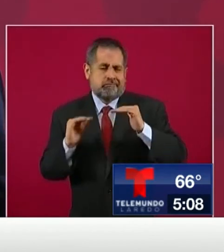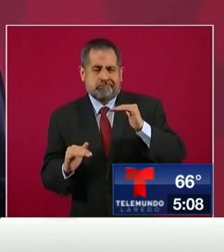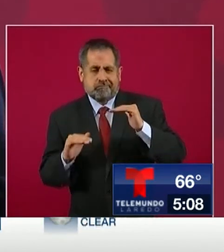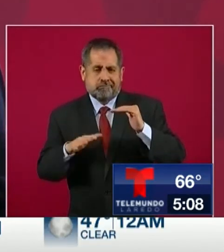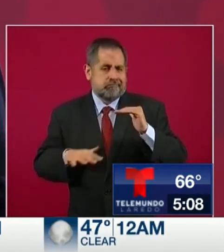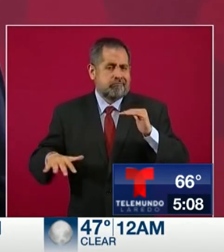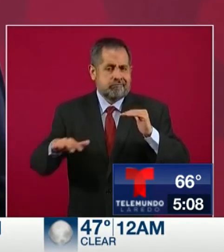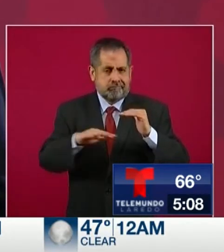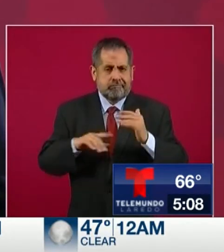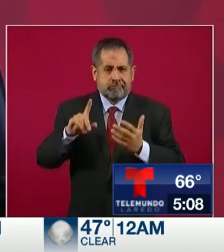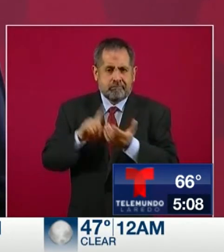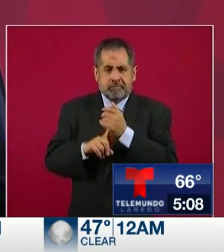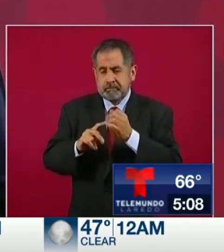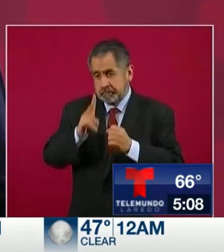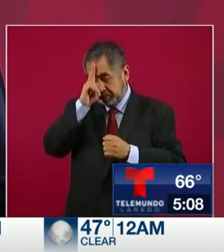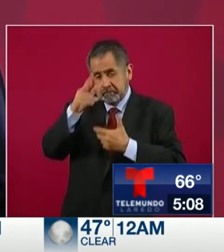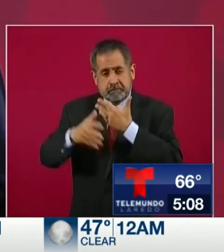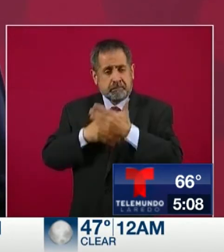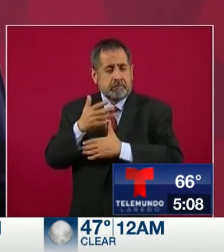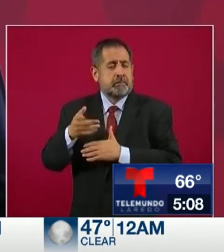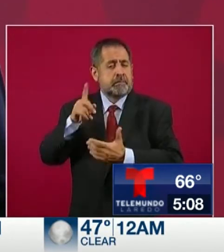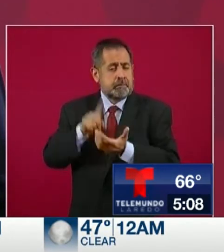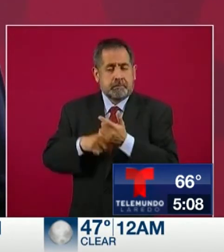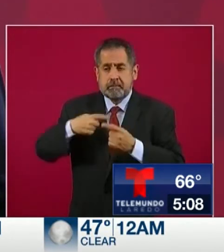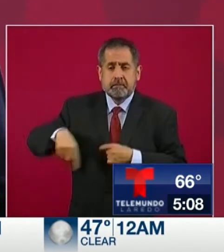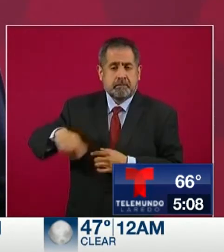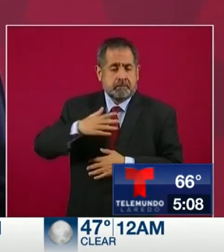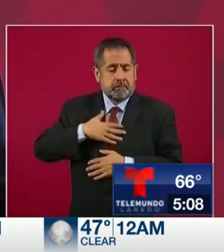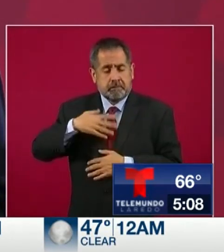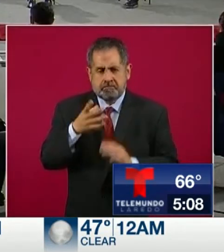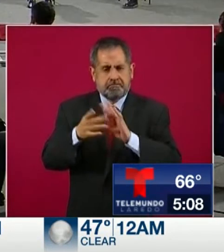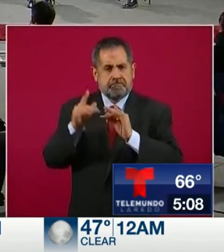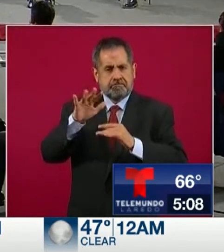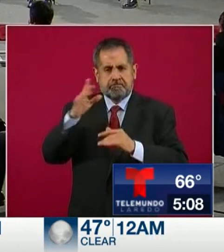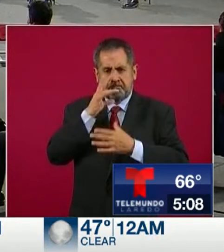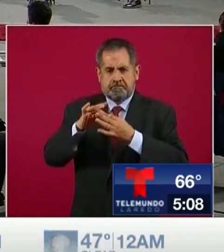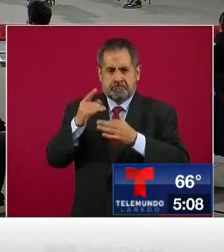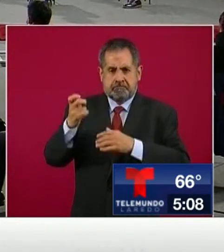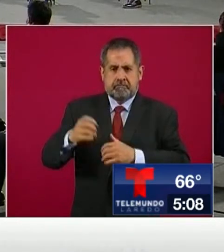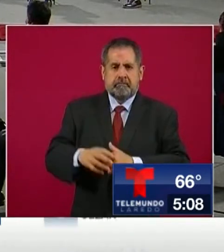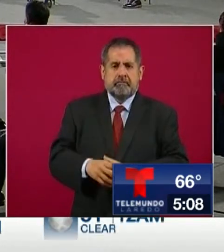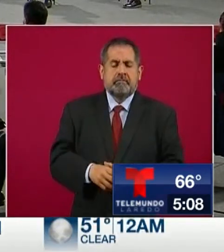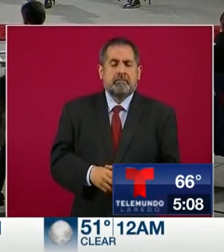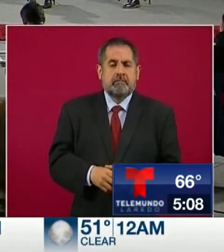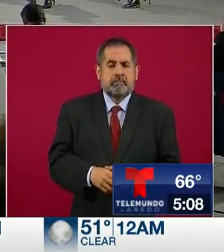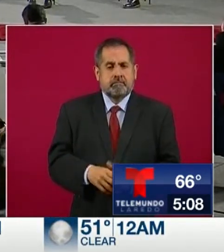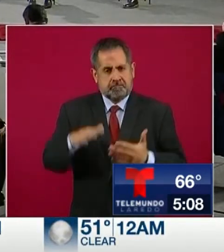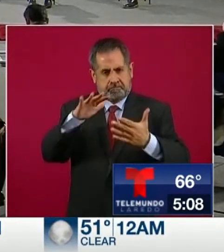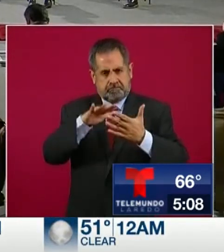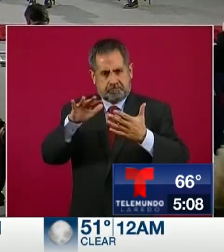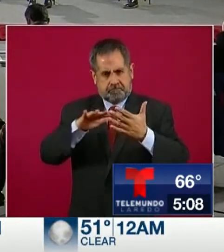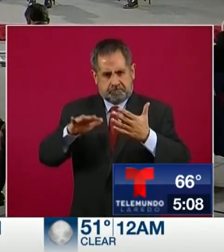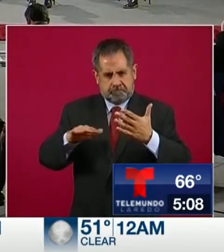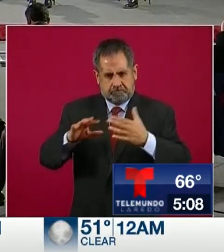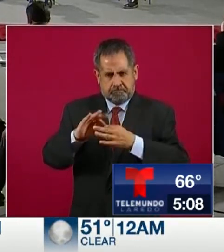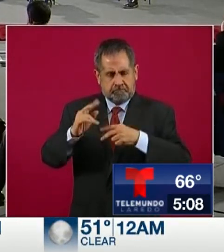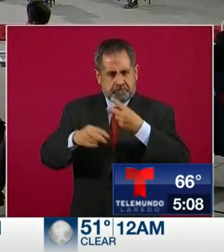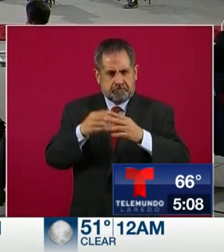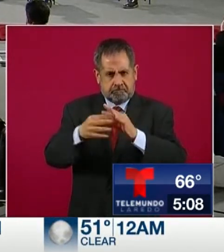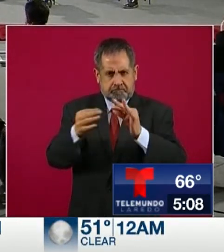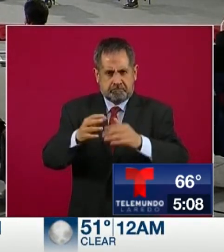y de la violencia que padecemos ya lo escuchó en el presidente de lópez obrador